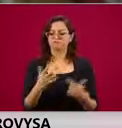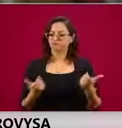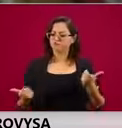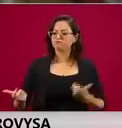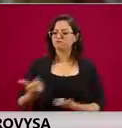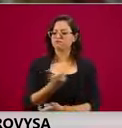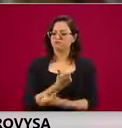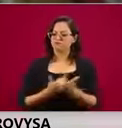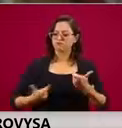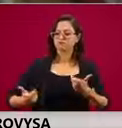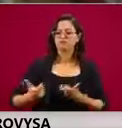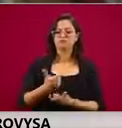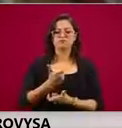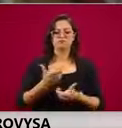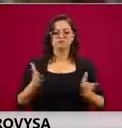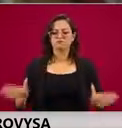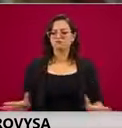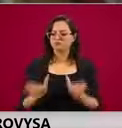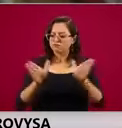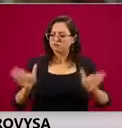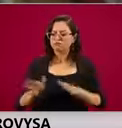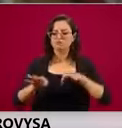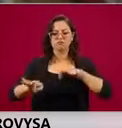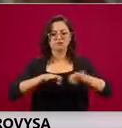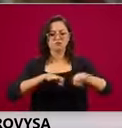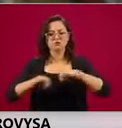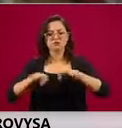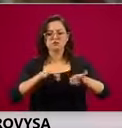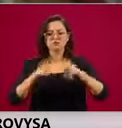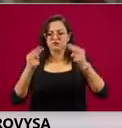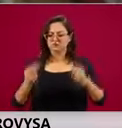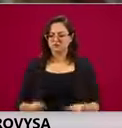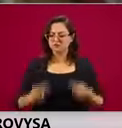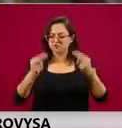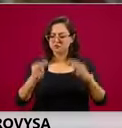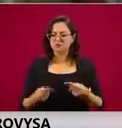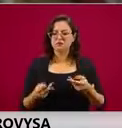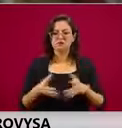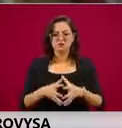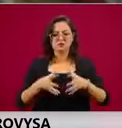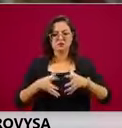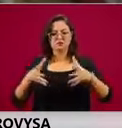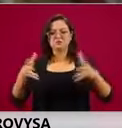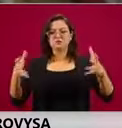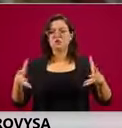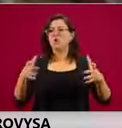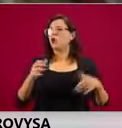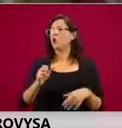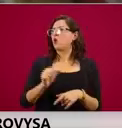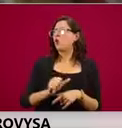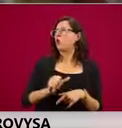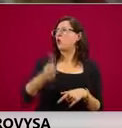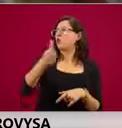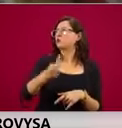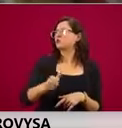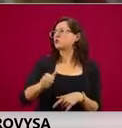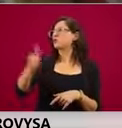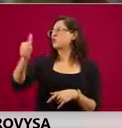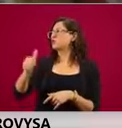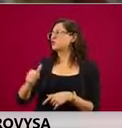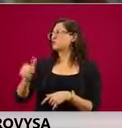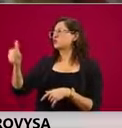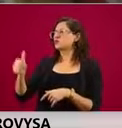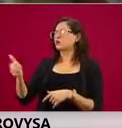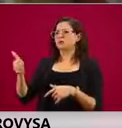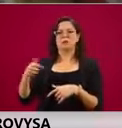encuentro y del discurso, yo no lo pude ver. Pues ahí está, son esas imágenes que estás viendo en pantalla, lo que ocurrió el día de ayer.